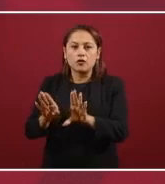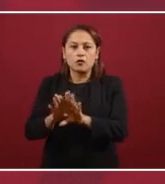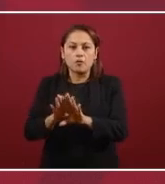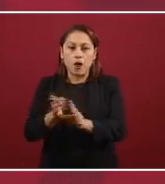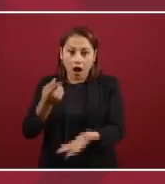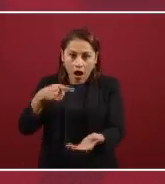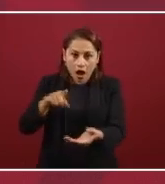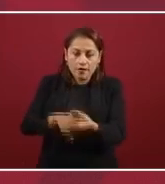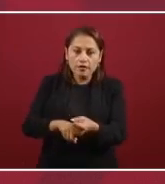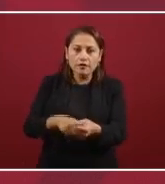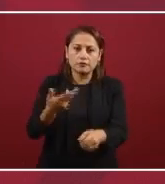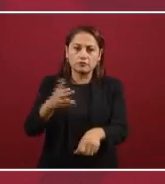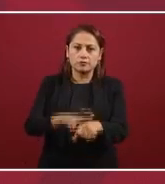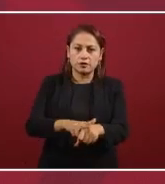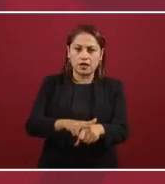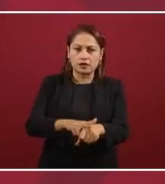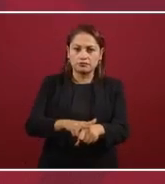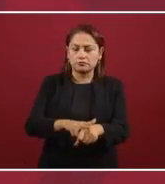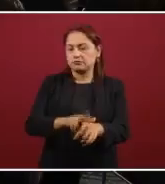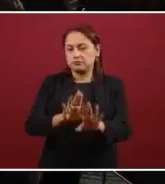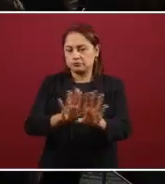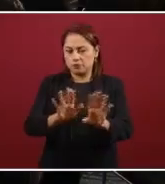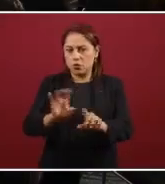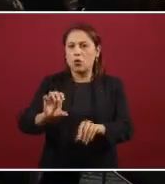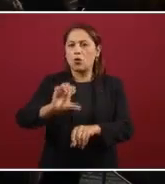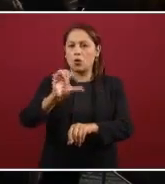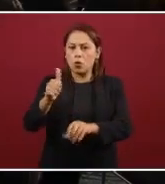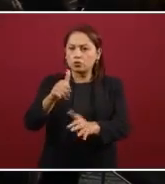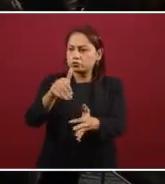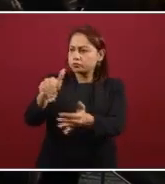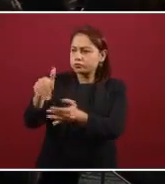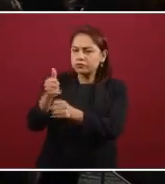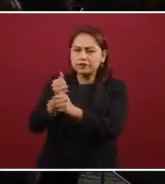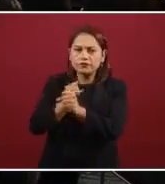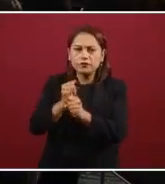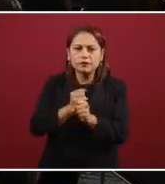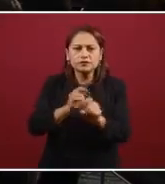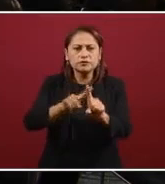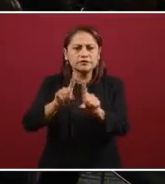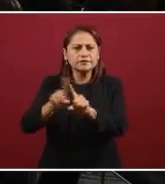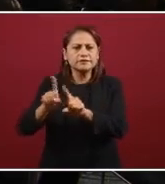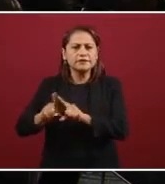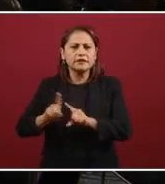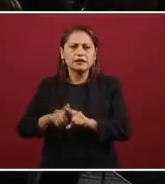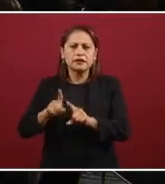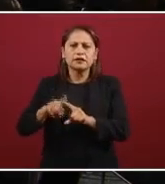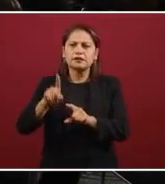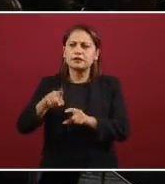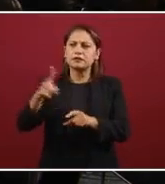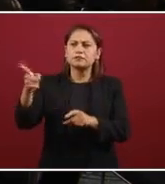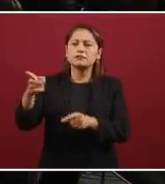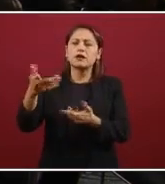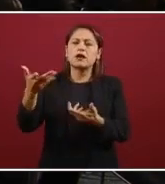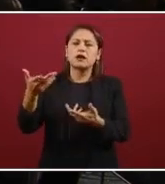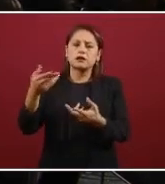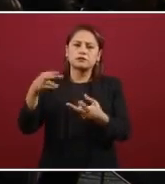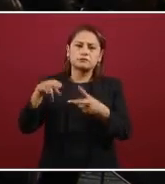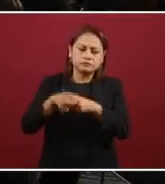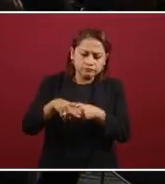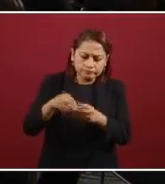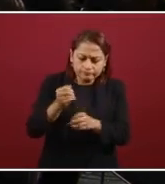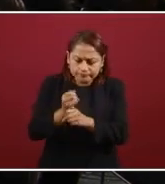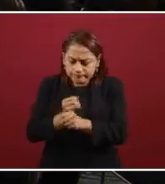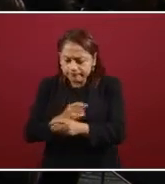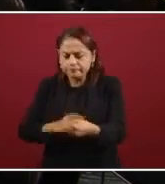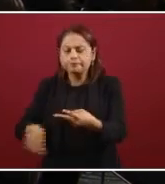como es la mayoría del sistema de vigilancia, sino que recaba información de sistemas, servicios médicos forenses, de ministerios